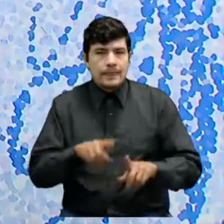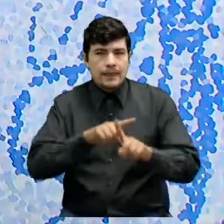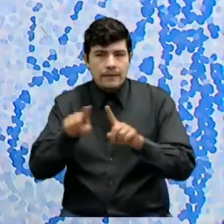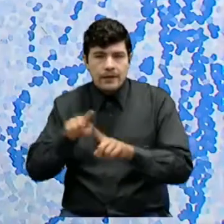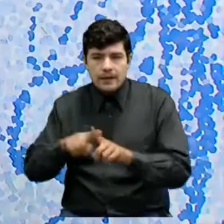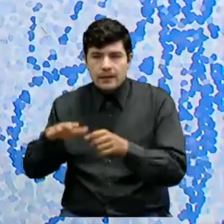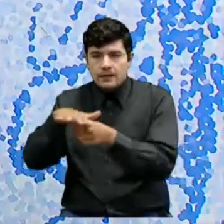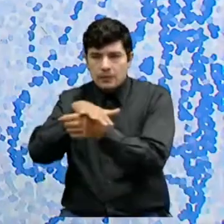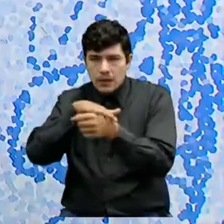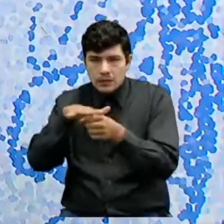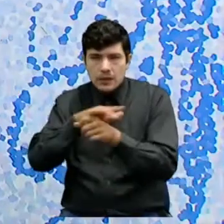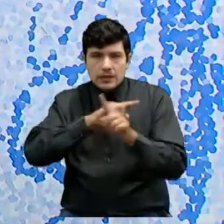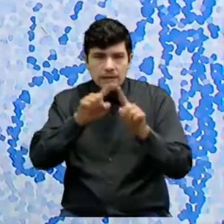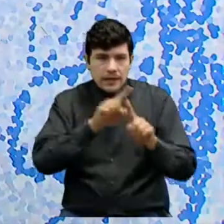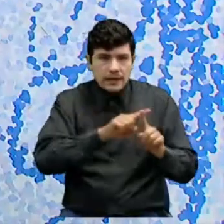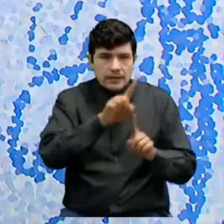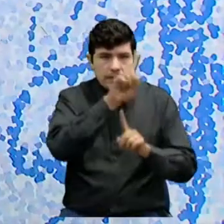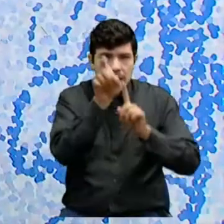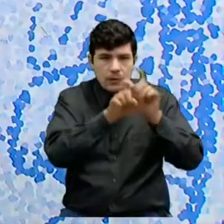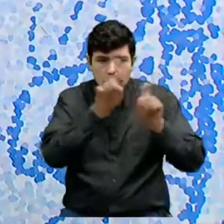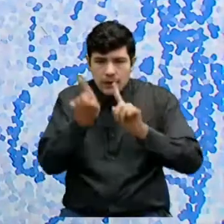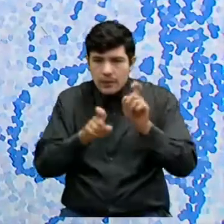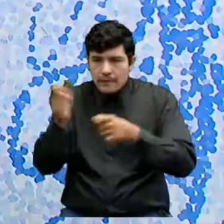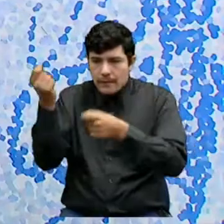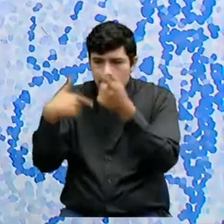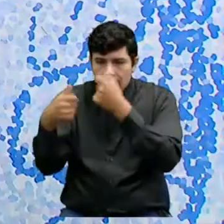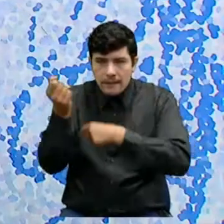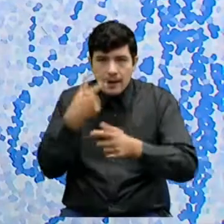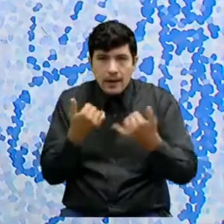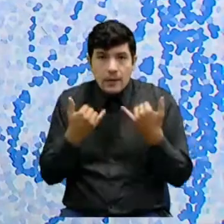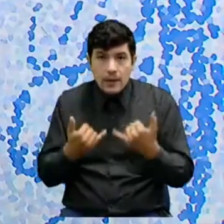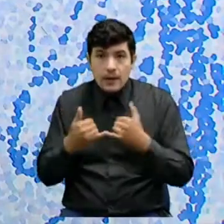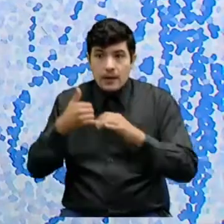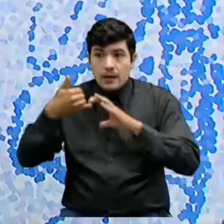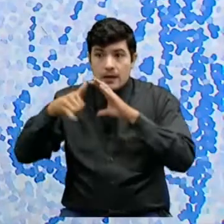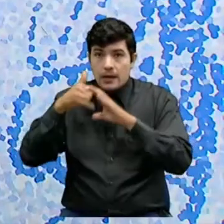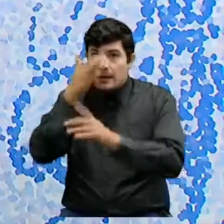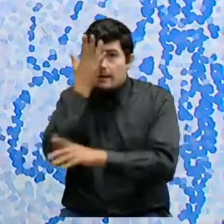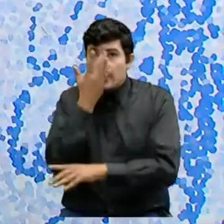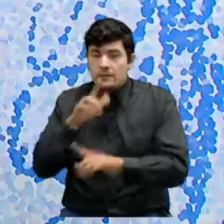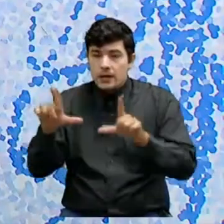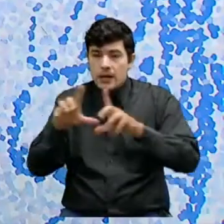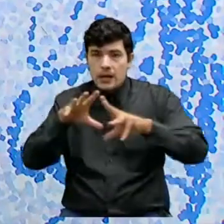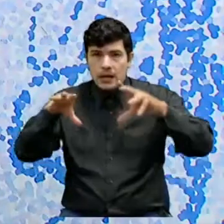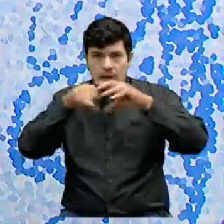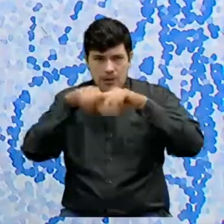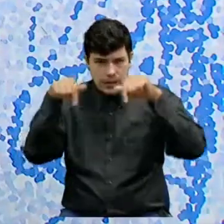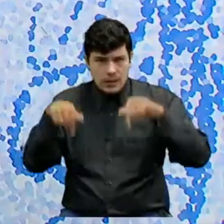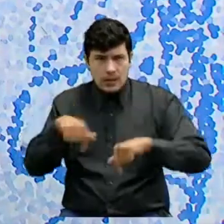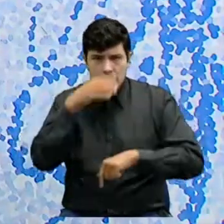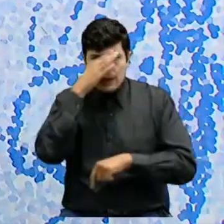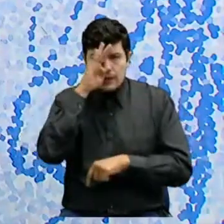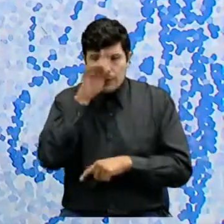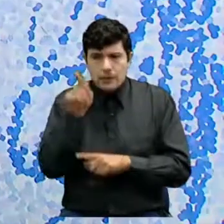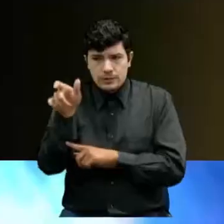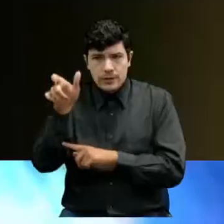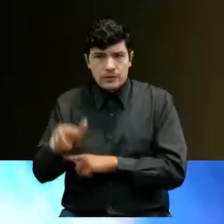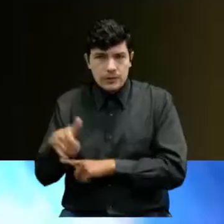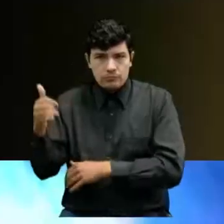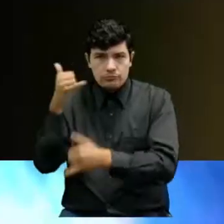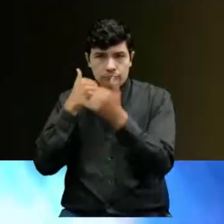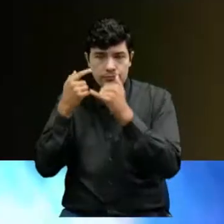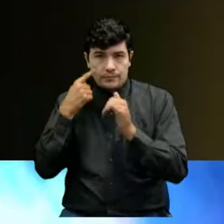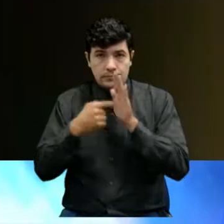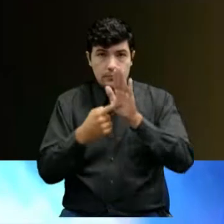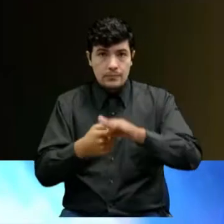situaciones, muchas las preguntas que nos envían nuestros televidentes a través de nuestro portal Facebook Canal Tro. Acá está inquietud de uno de nuestros televidentes.